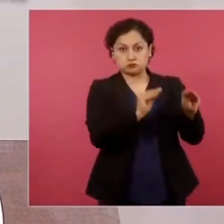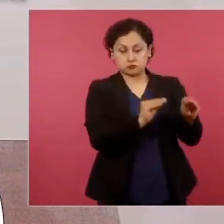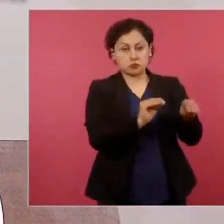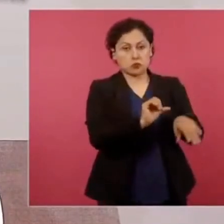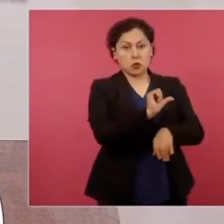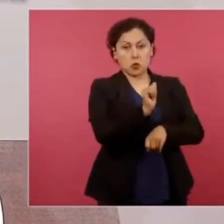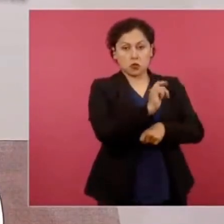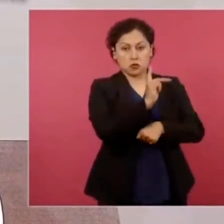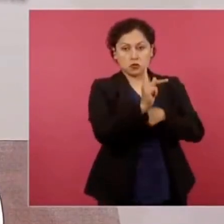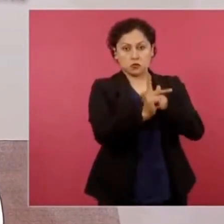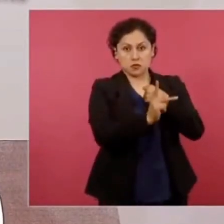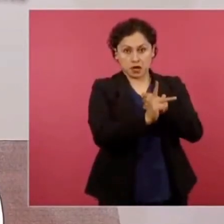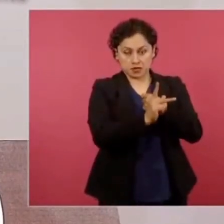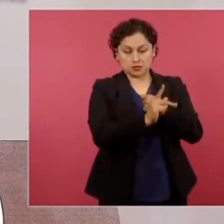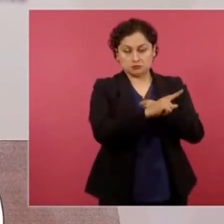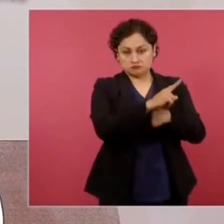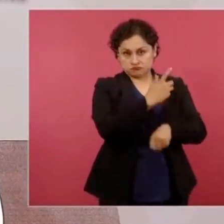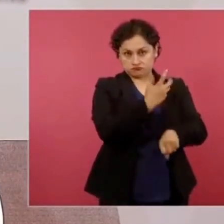porque